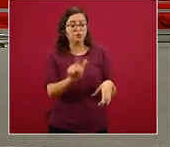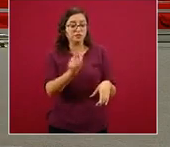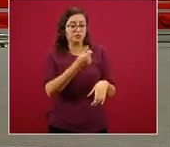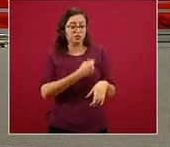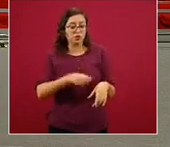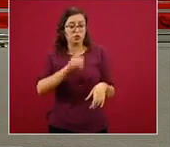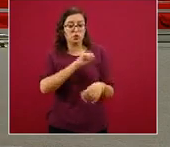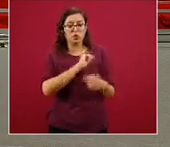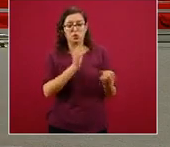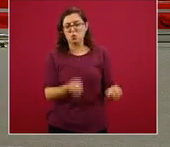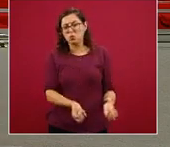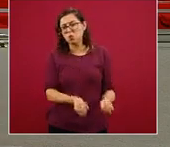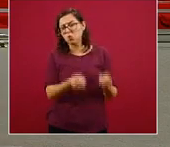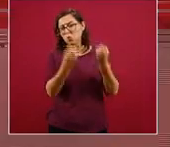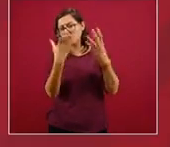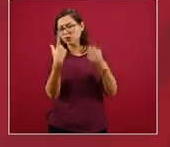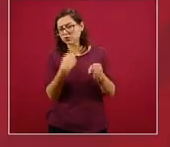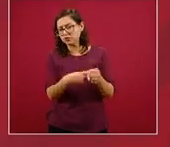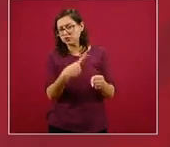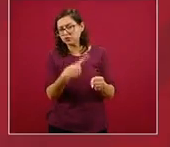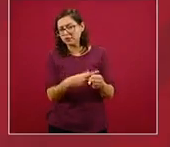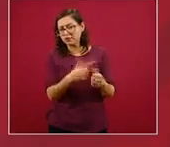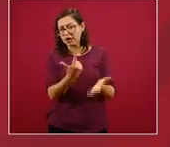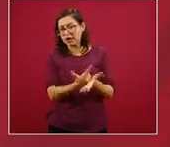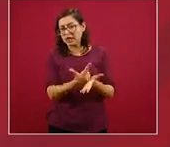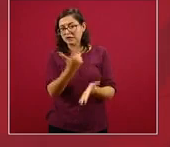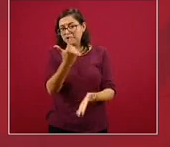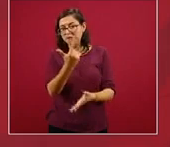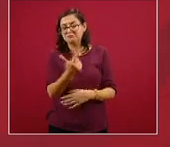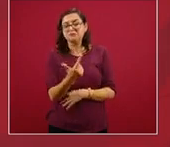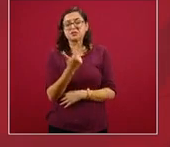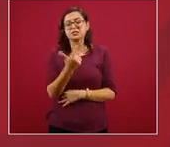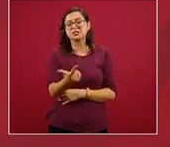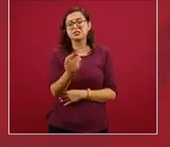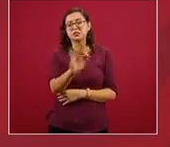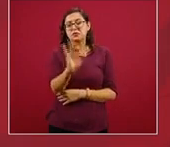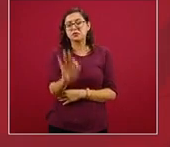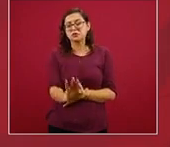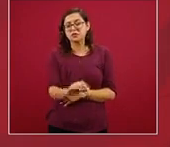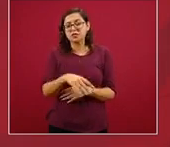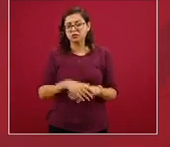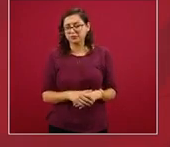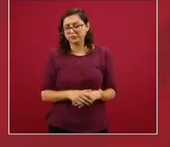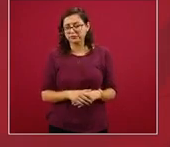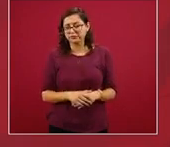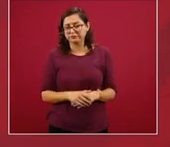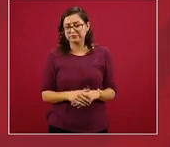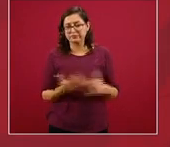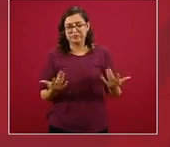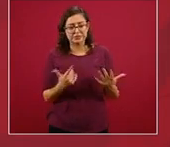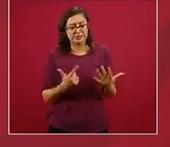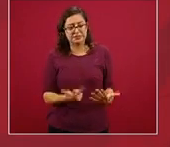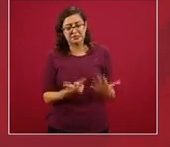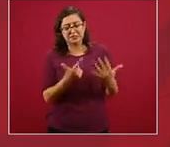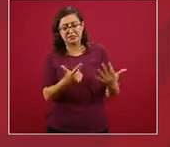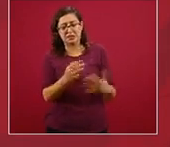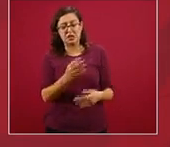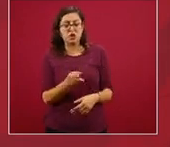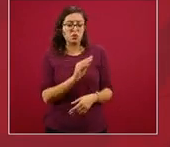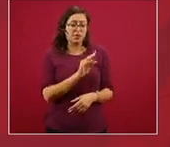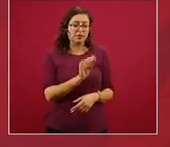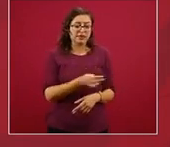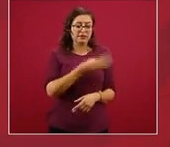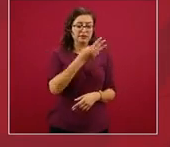el 7%, porque el 93% desarrolló enfermedad leve. Entonces, solamente el 7% de